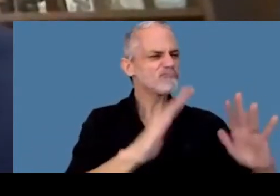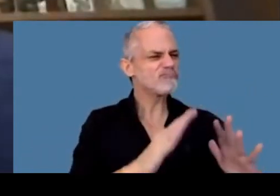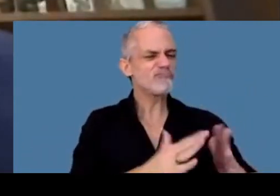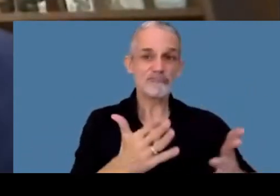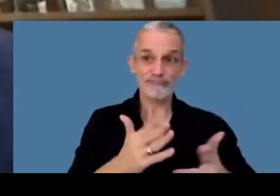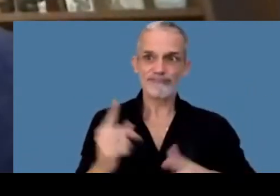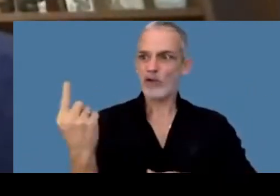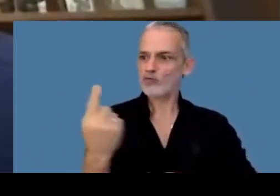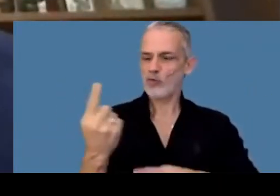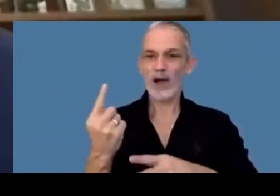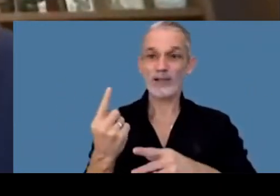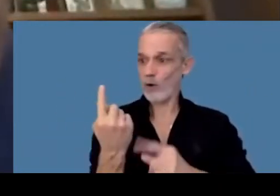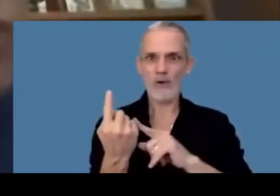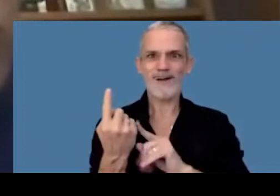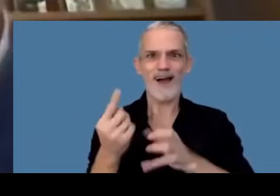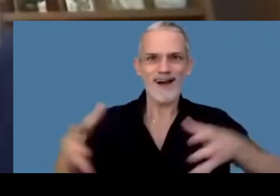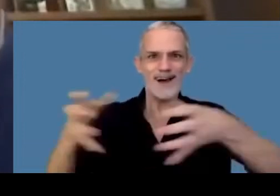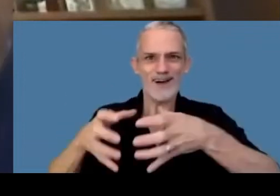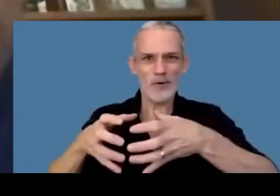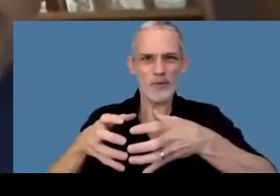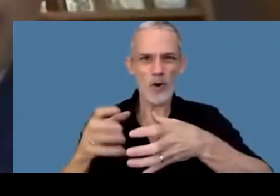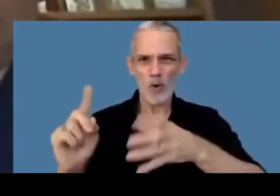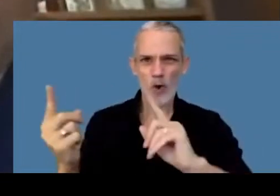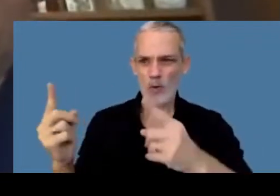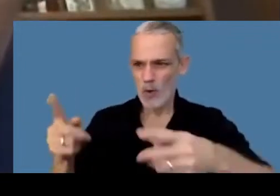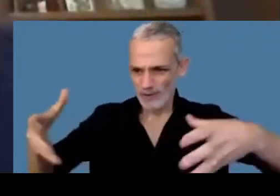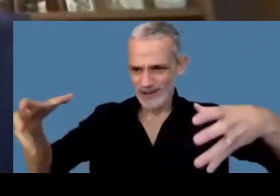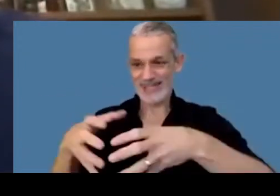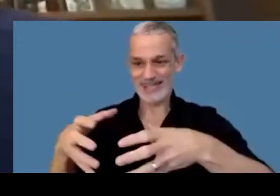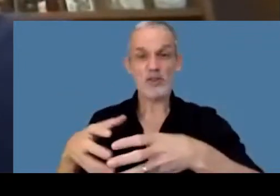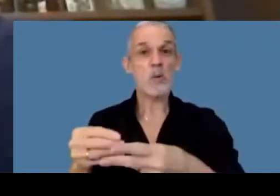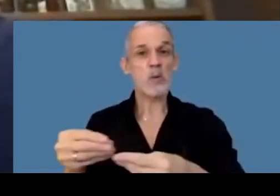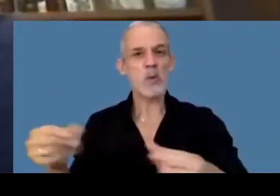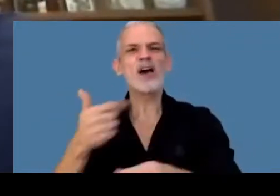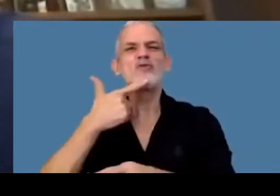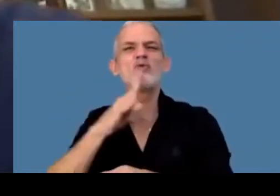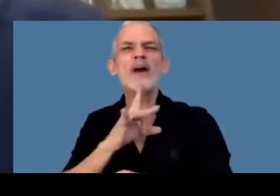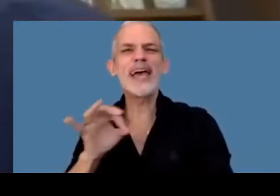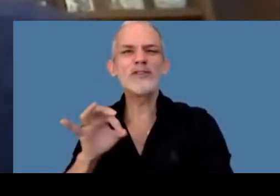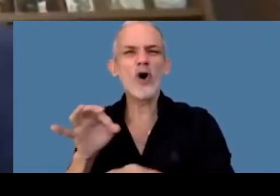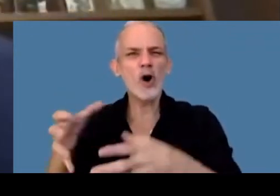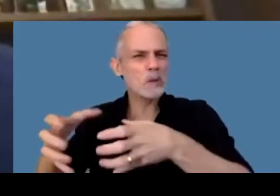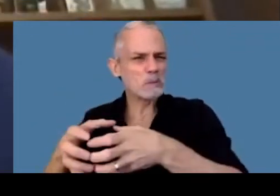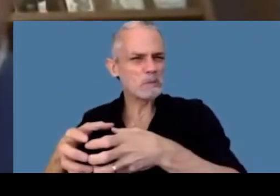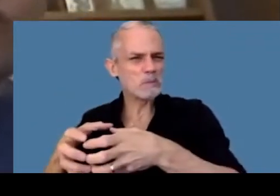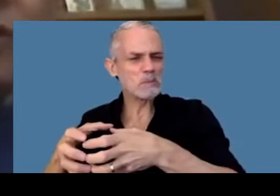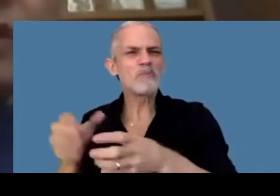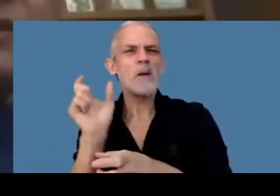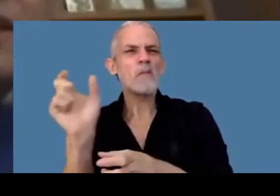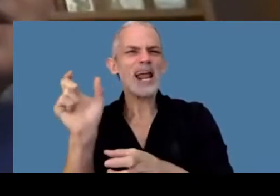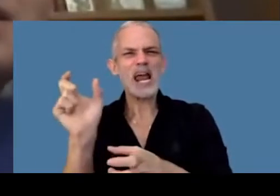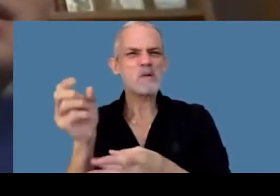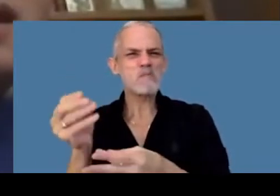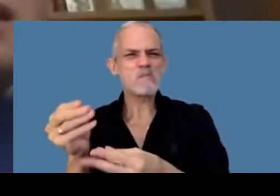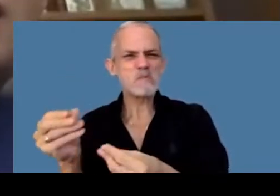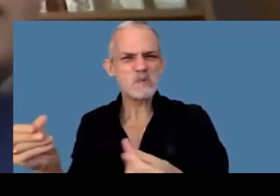idea de sujeto colectivo se va como diluyendo. No digo que desapareció ni se perdió, pero se utiliza menos, es menos